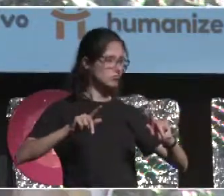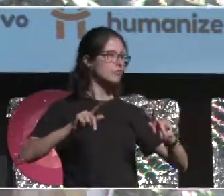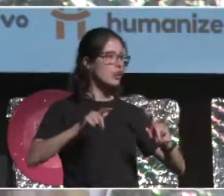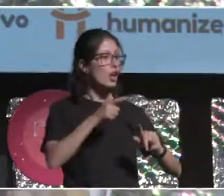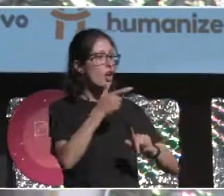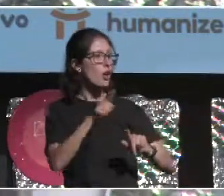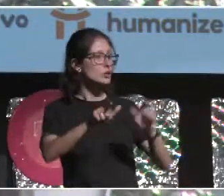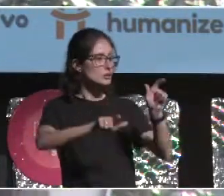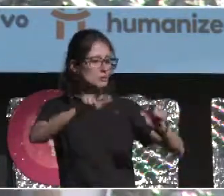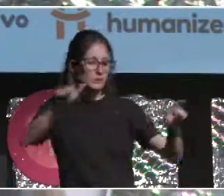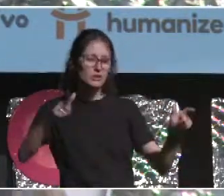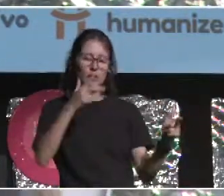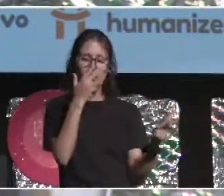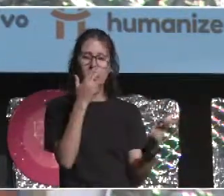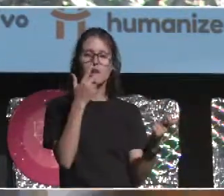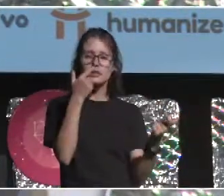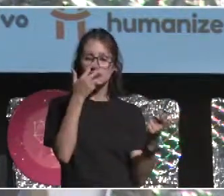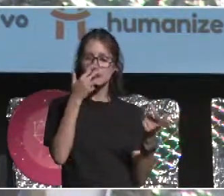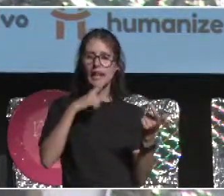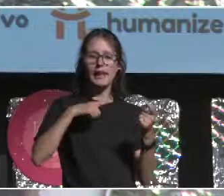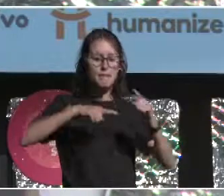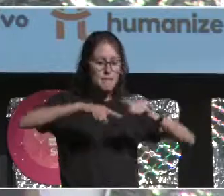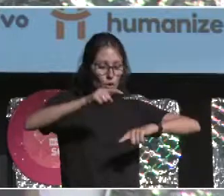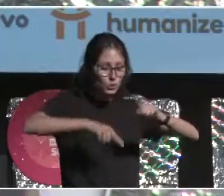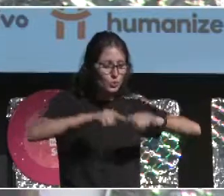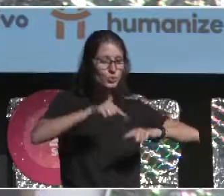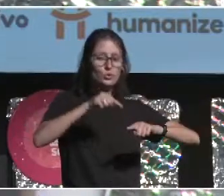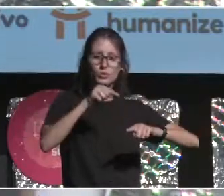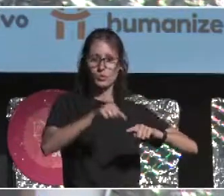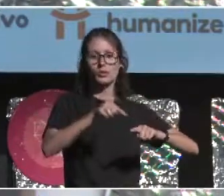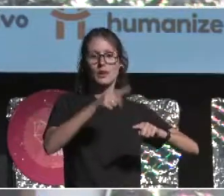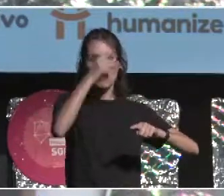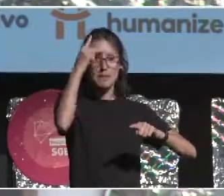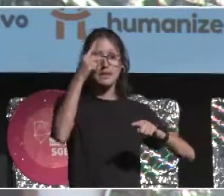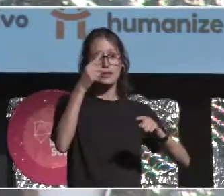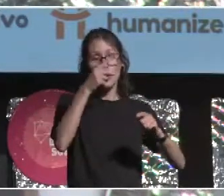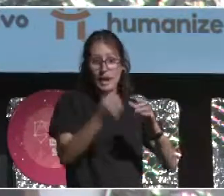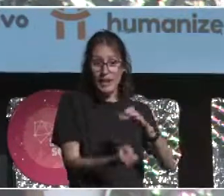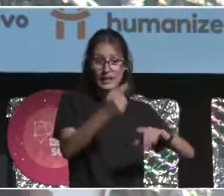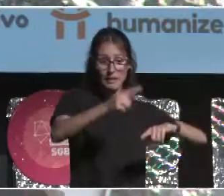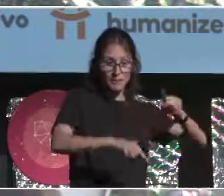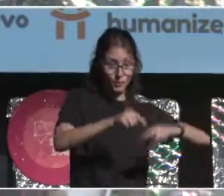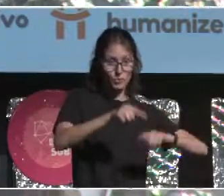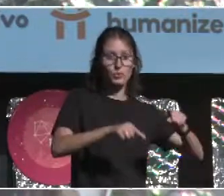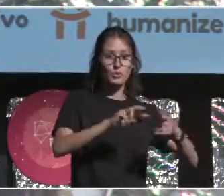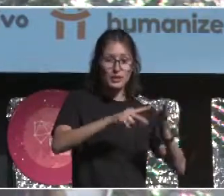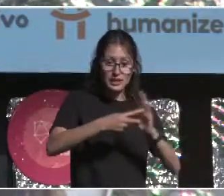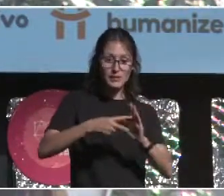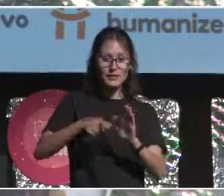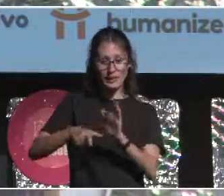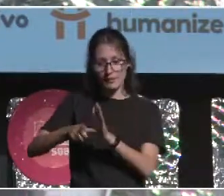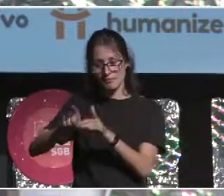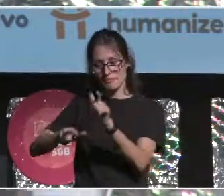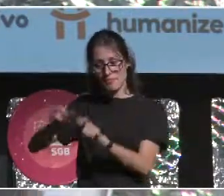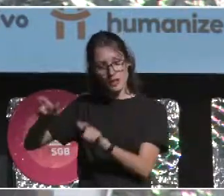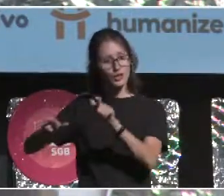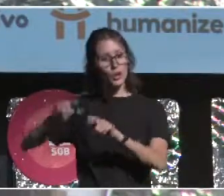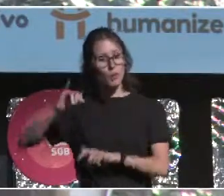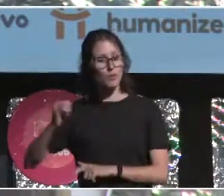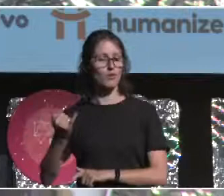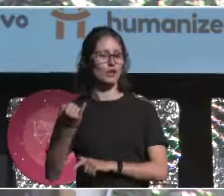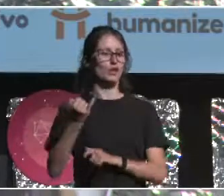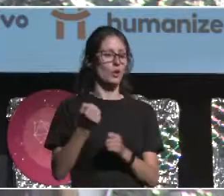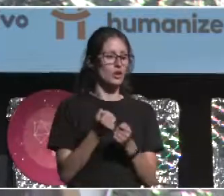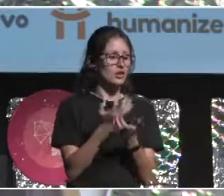nosotros vemos la tabla nutricional de algún producto, esos son datos, eso es información. O sea, todos los días estamos utilizando información, pero a veces no